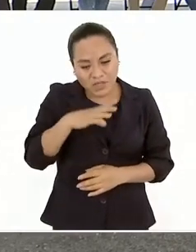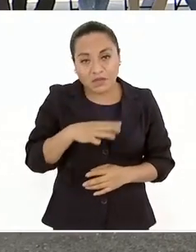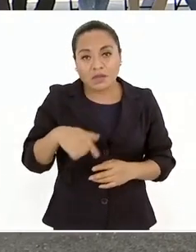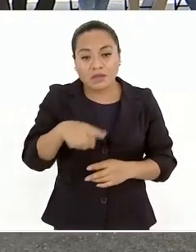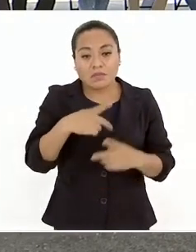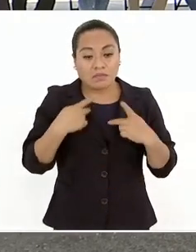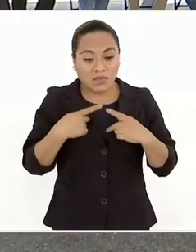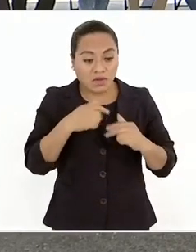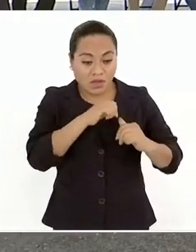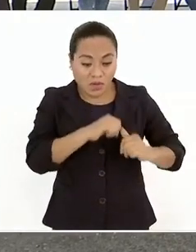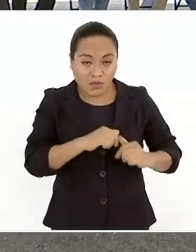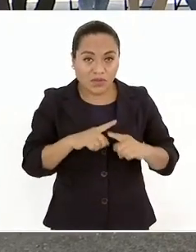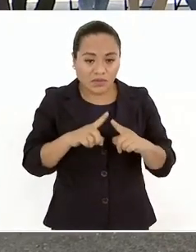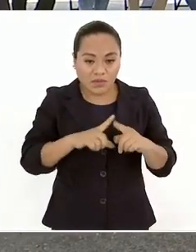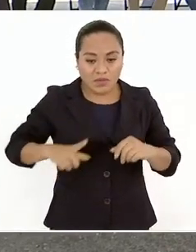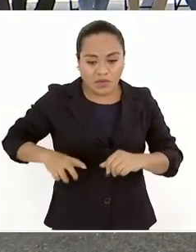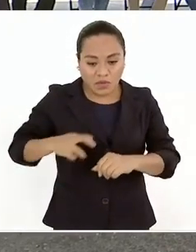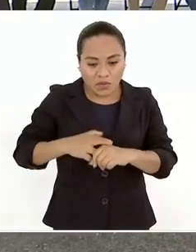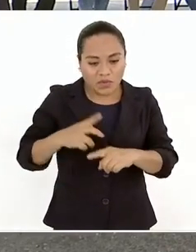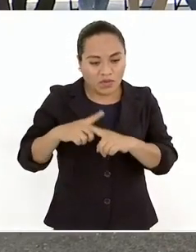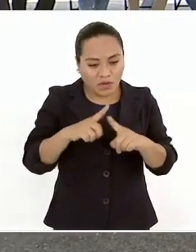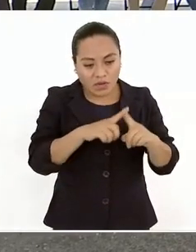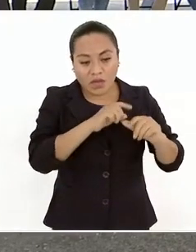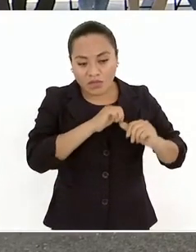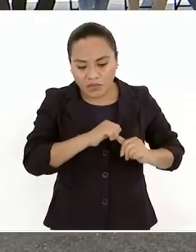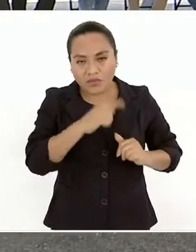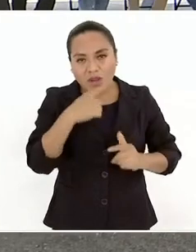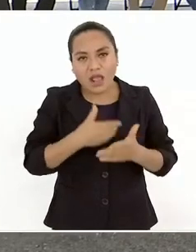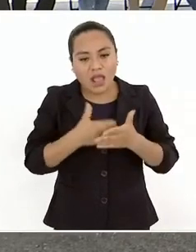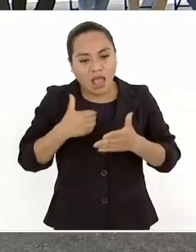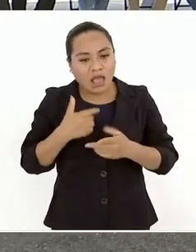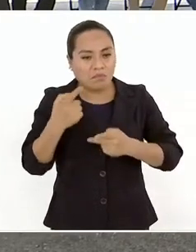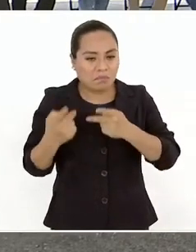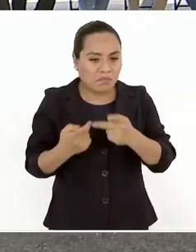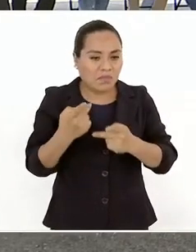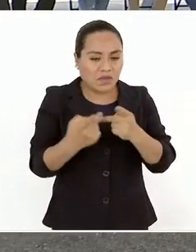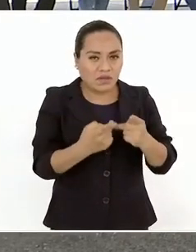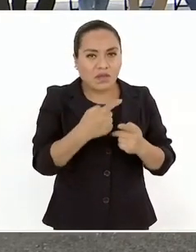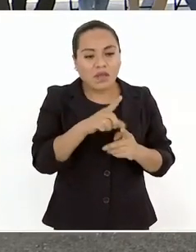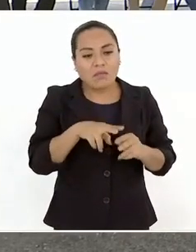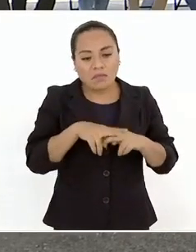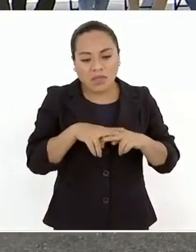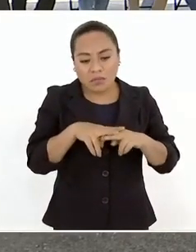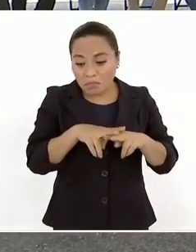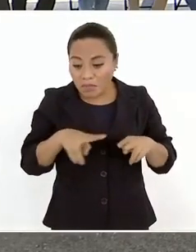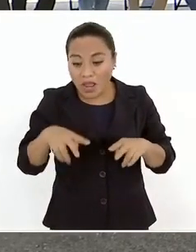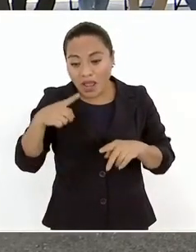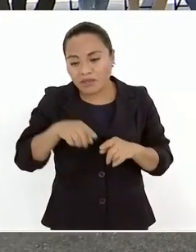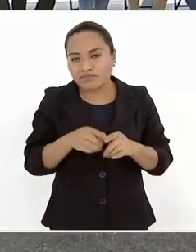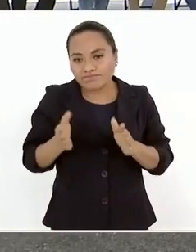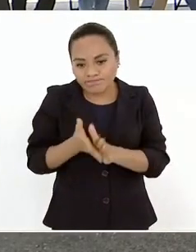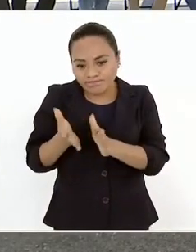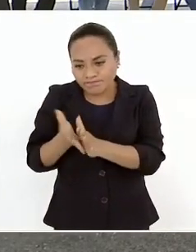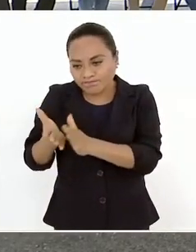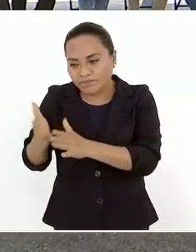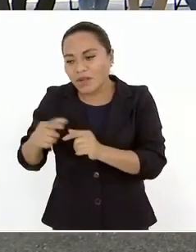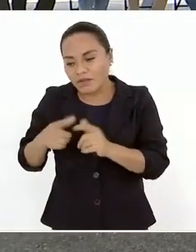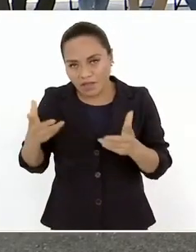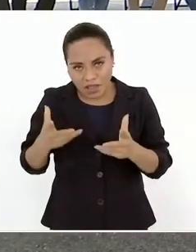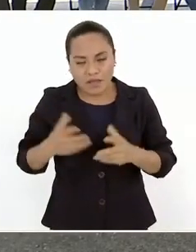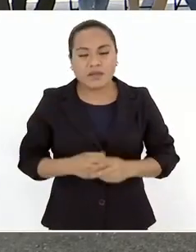hemos participado desde las primeras consultas que se hicieron para llevar a cabo el proyecto del corredor. Sin embargo,